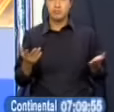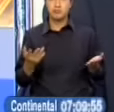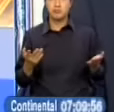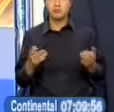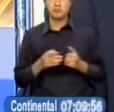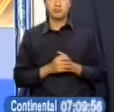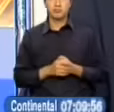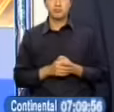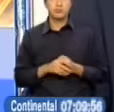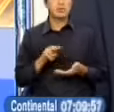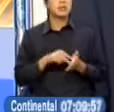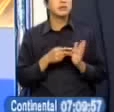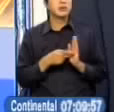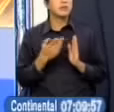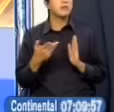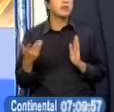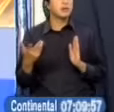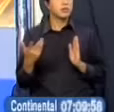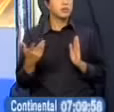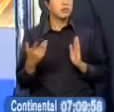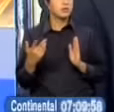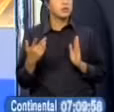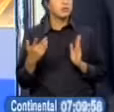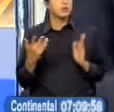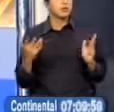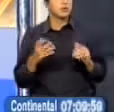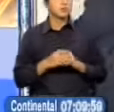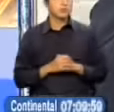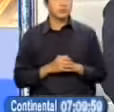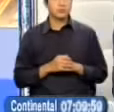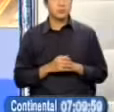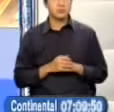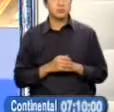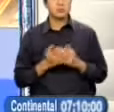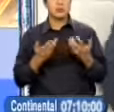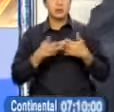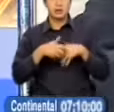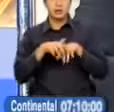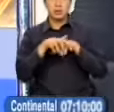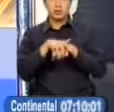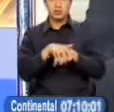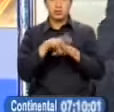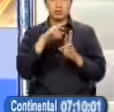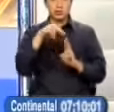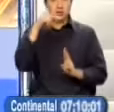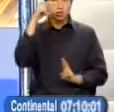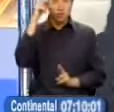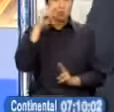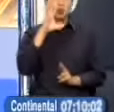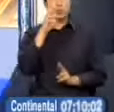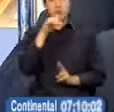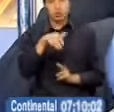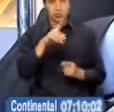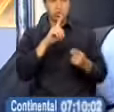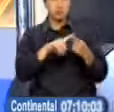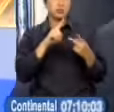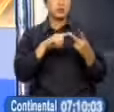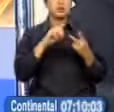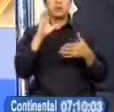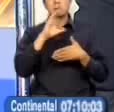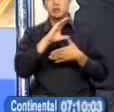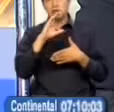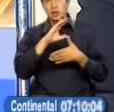eso significaría también entonces que la integración regional llámese unasur ya meses